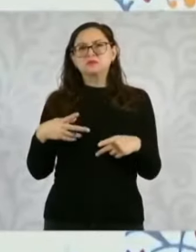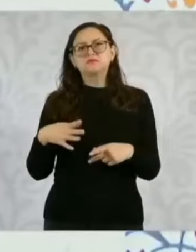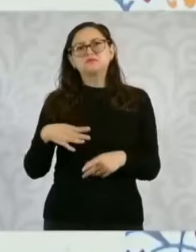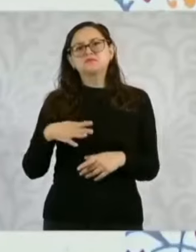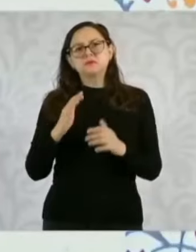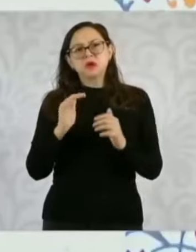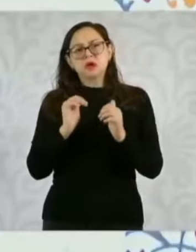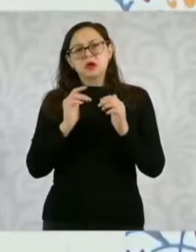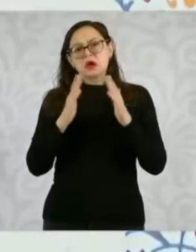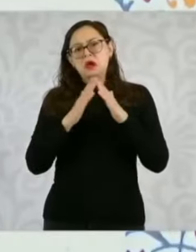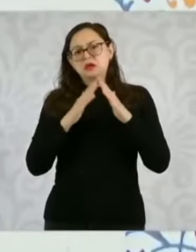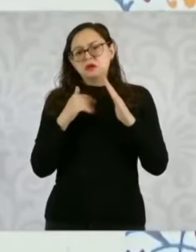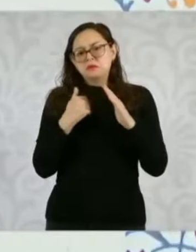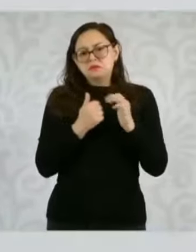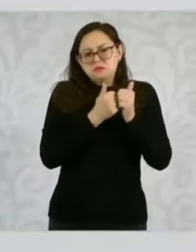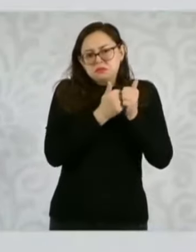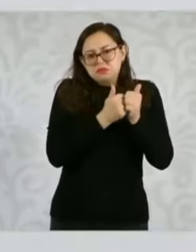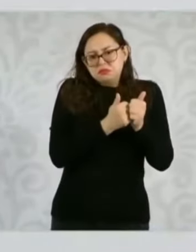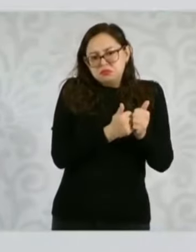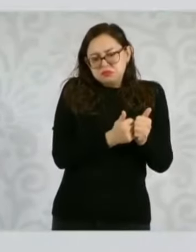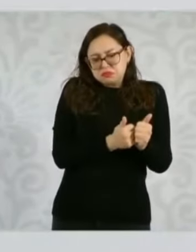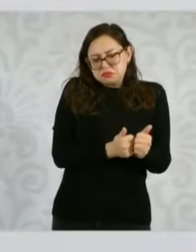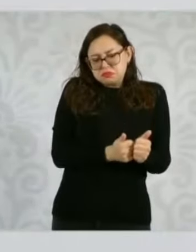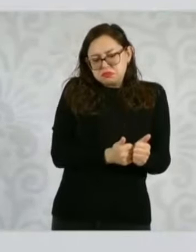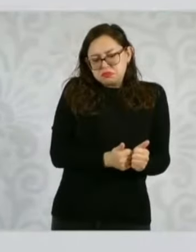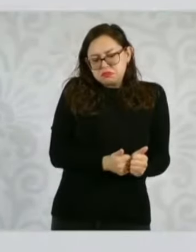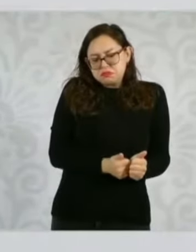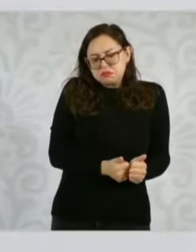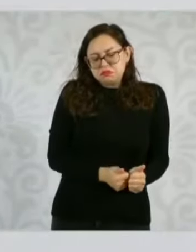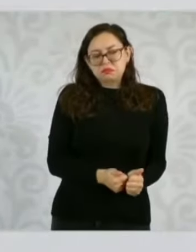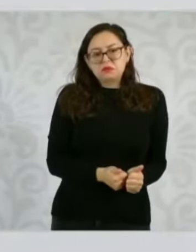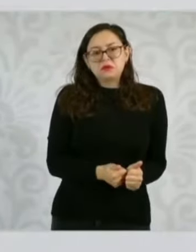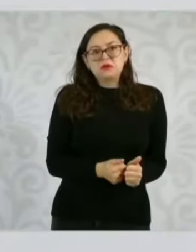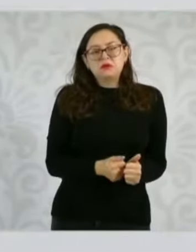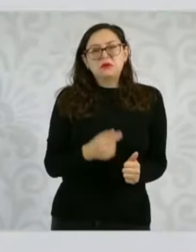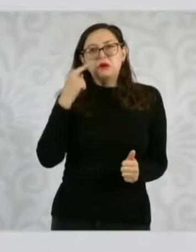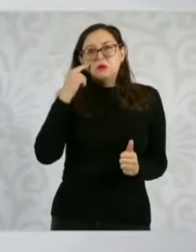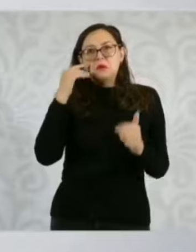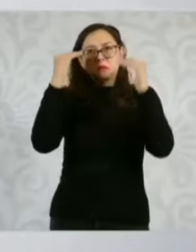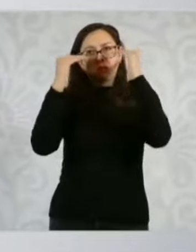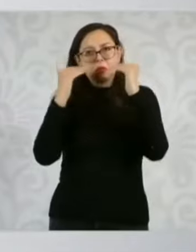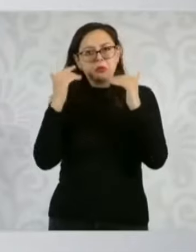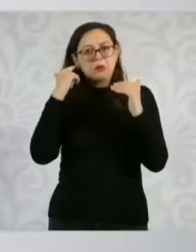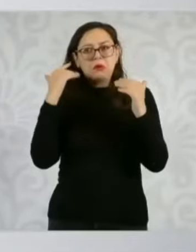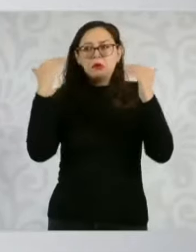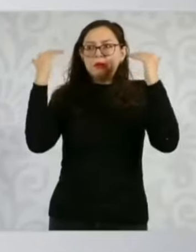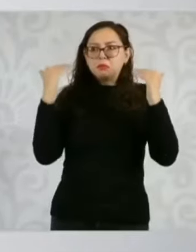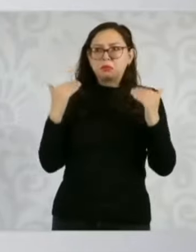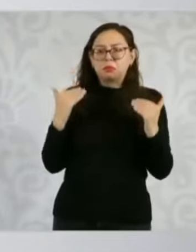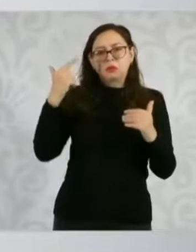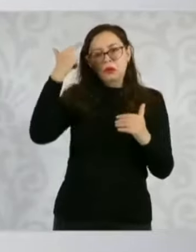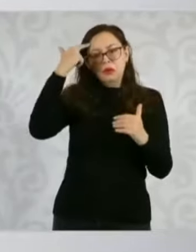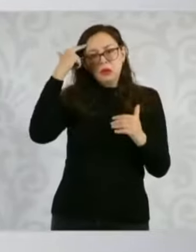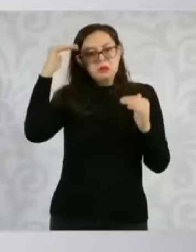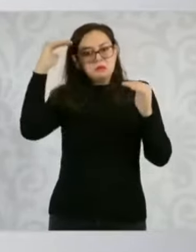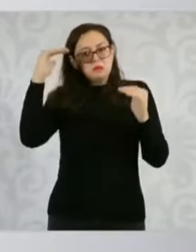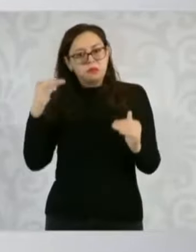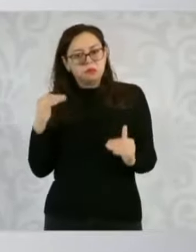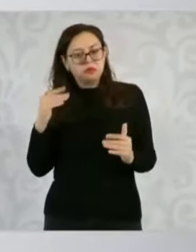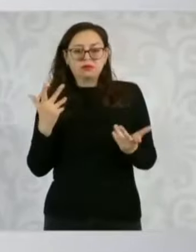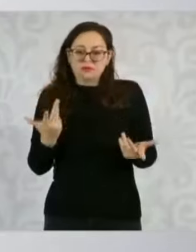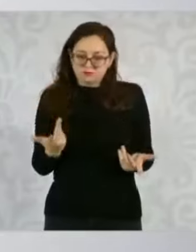no permitirles tener una autonomía propia. Adicionalmente a eso se ha planteado la